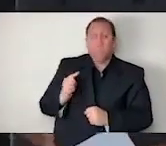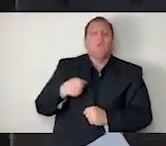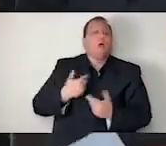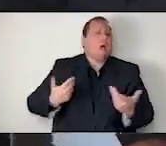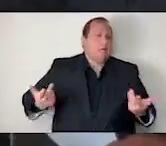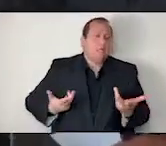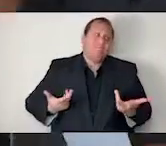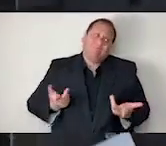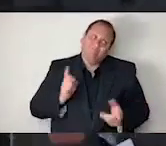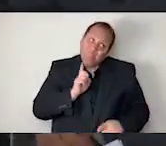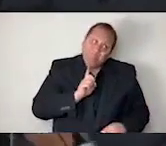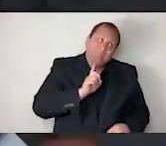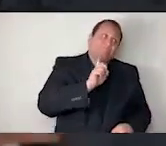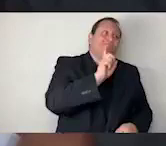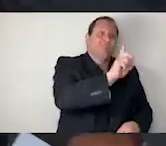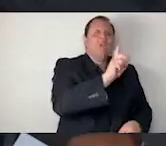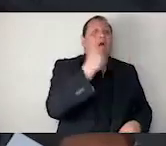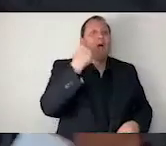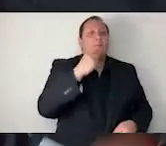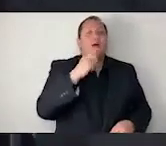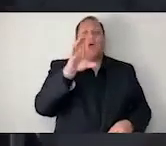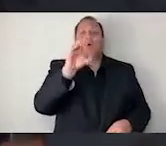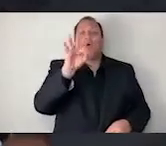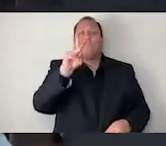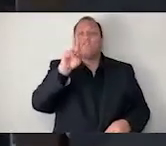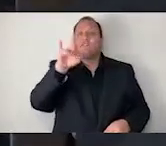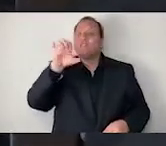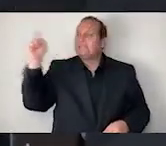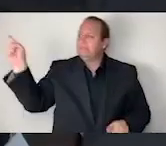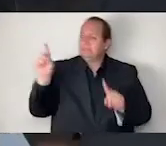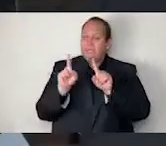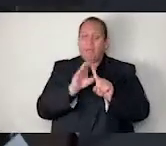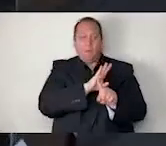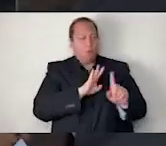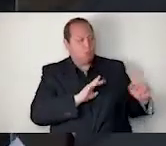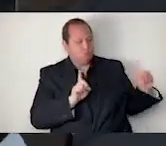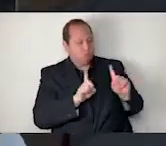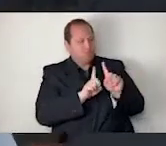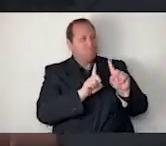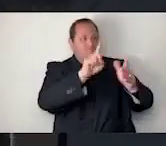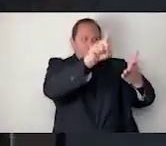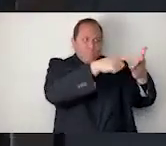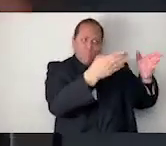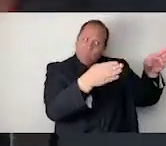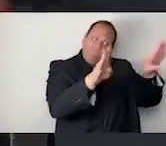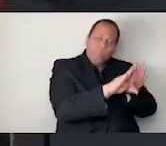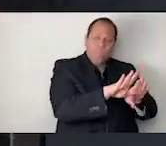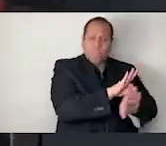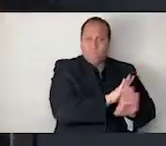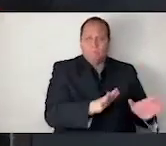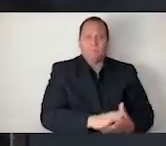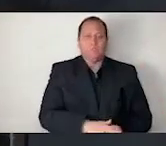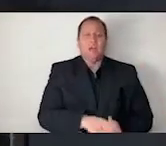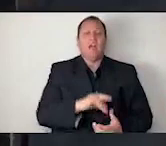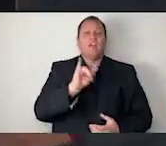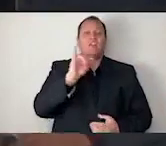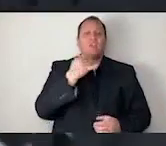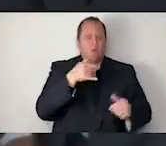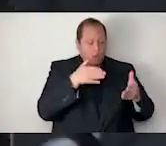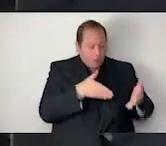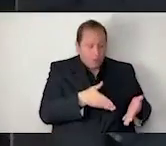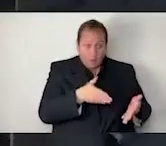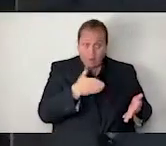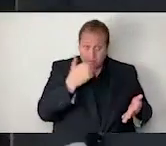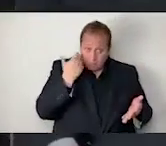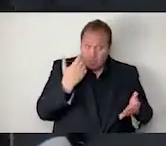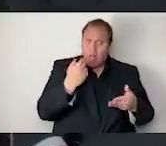llegar con cofepris con la autoridad municipal y clausuras de tijuana gobierno quiere que vaya diciendo la razón social como una